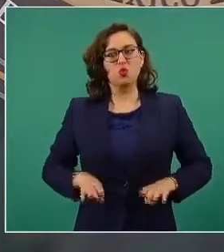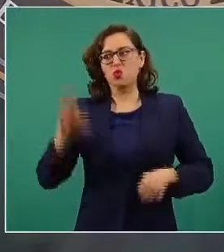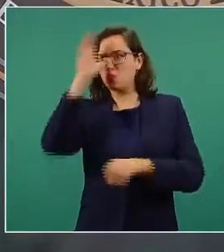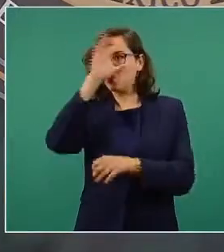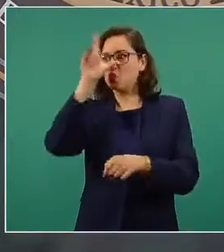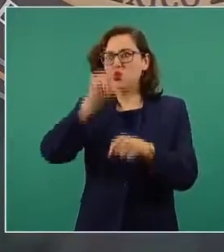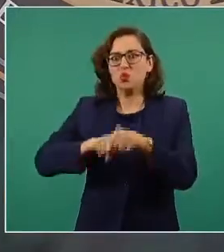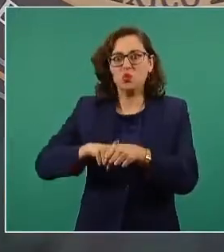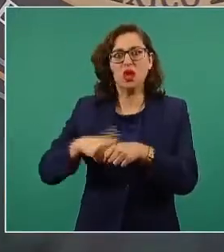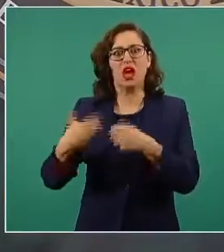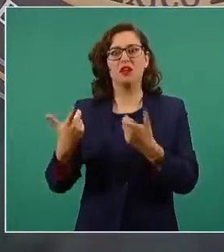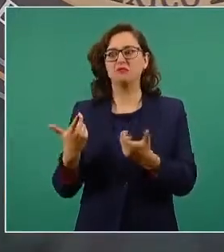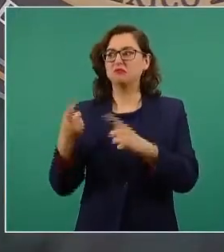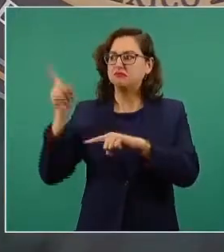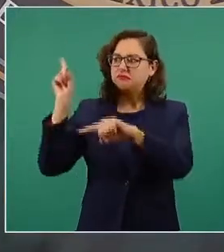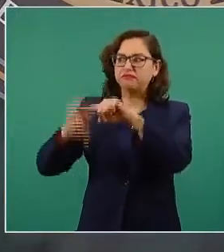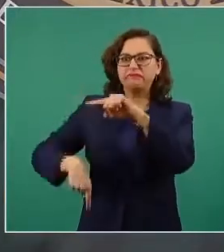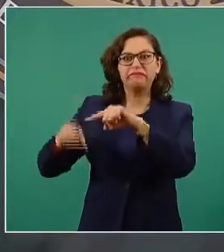sus culturas.